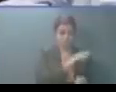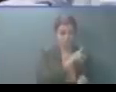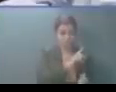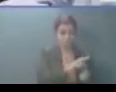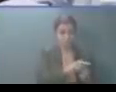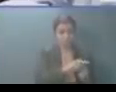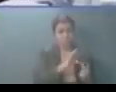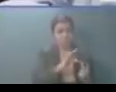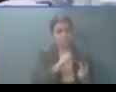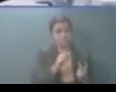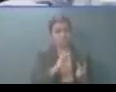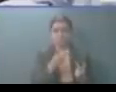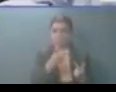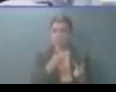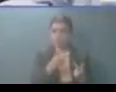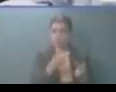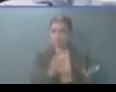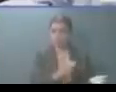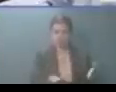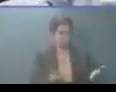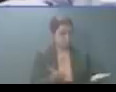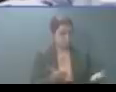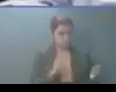resulta que los datos de la fase del ajustado son uno y los datos